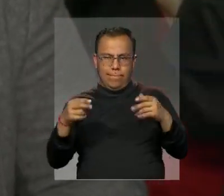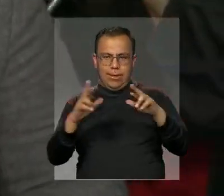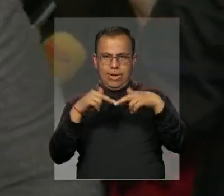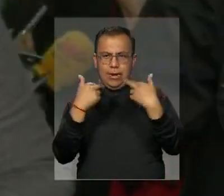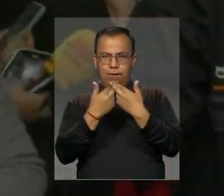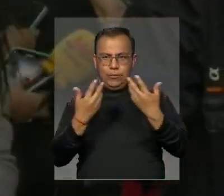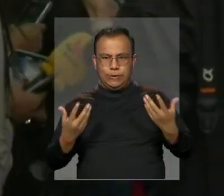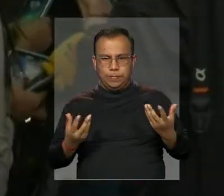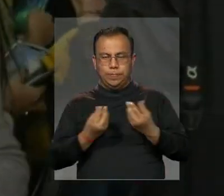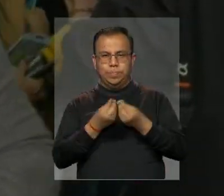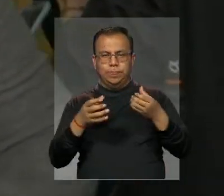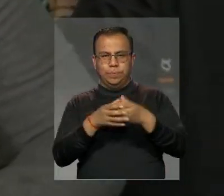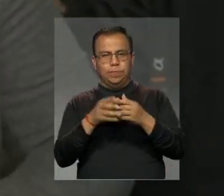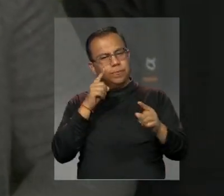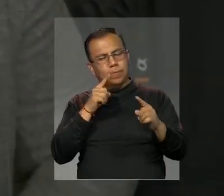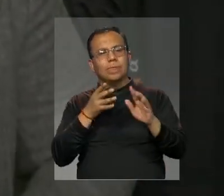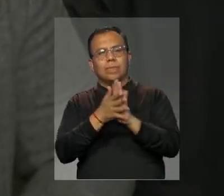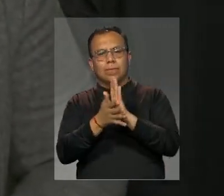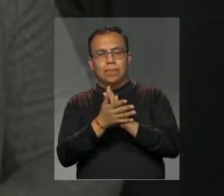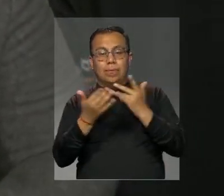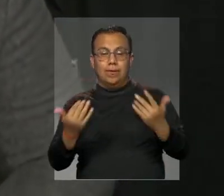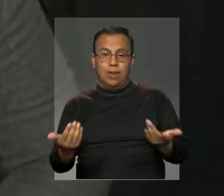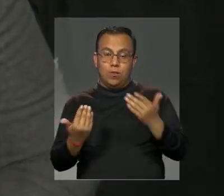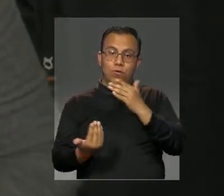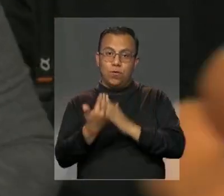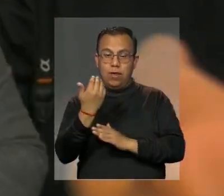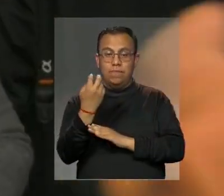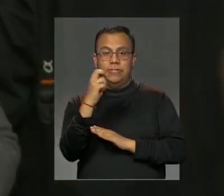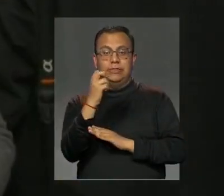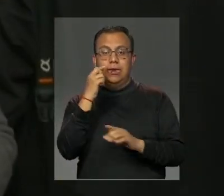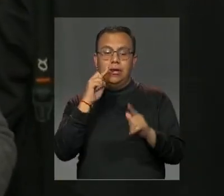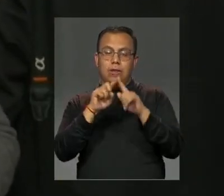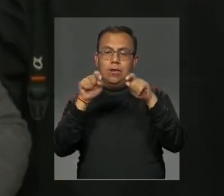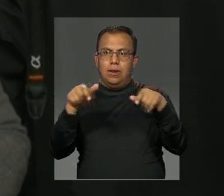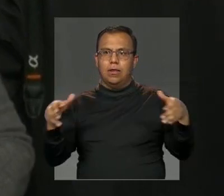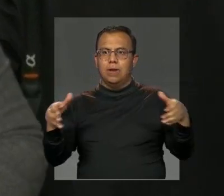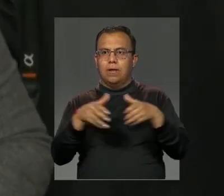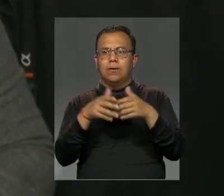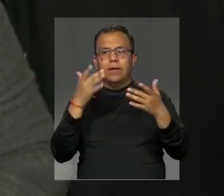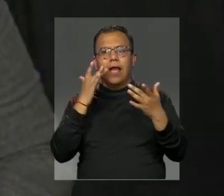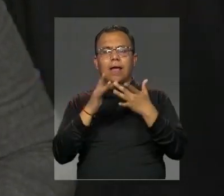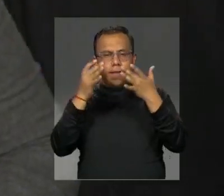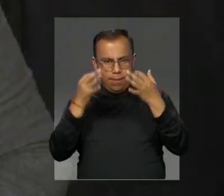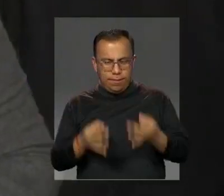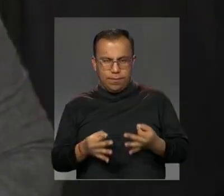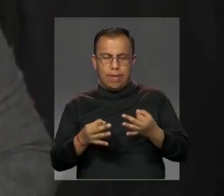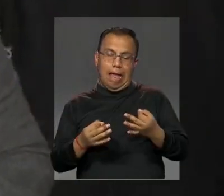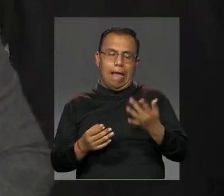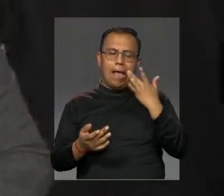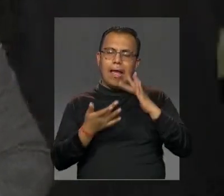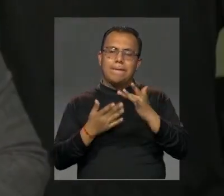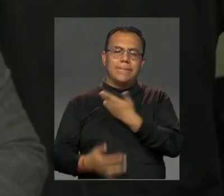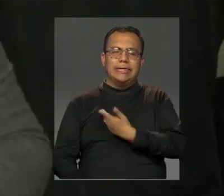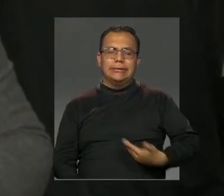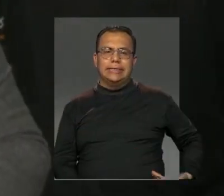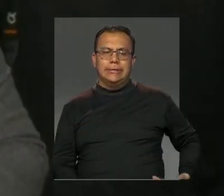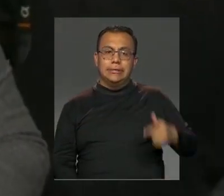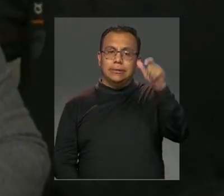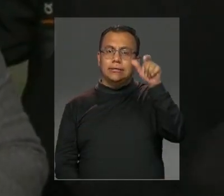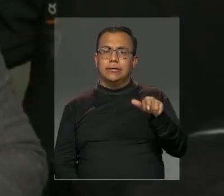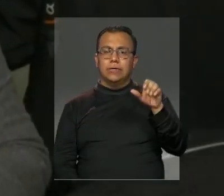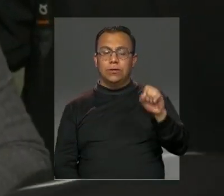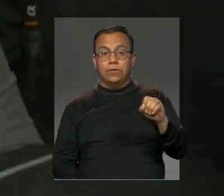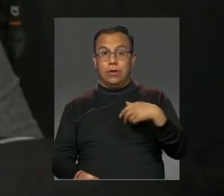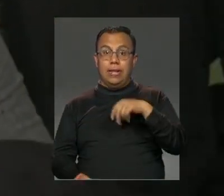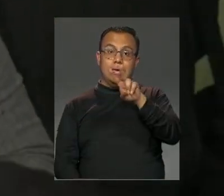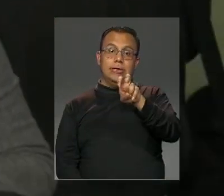ordinaria para pues elegir a la nueva fiscal. Lo que dijo ella, el magistrado, el presidente de la Corte Suprema de Justicia, es que el